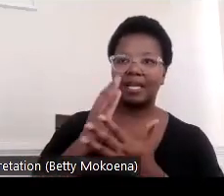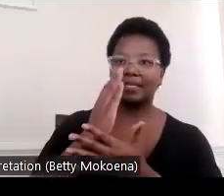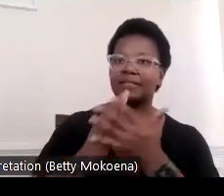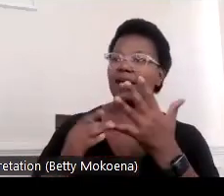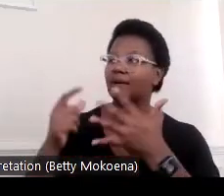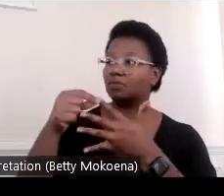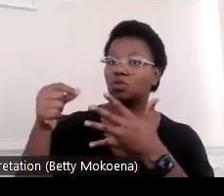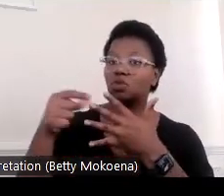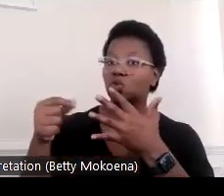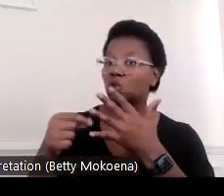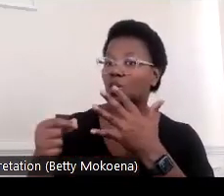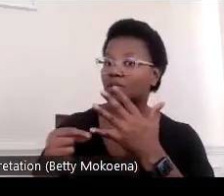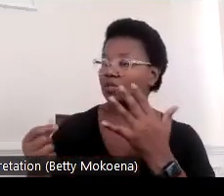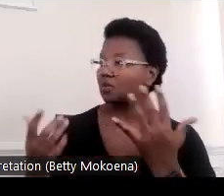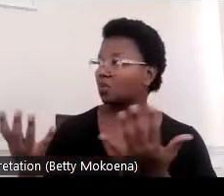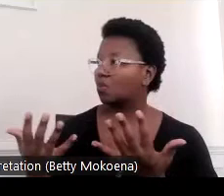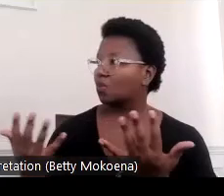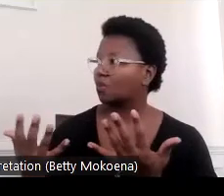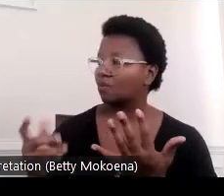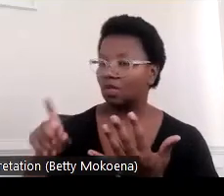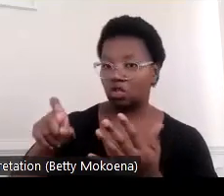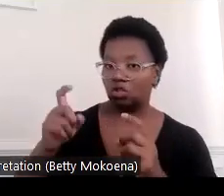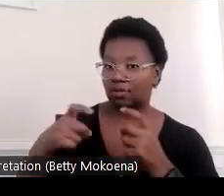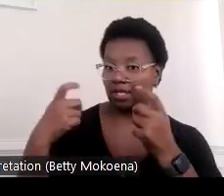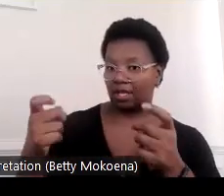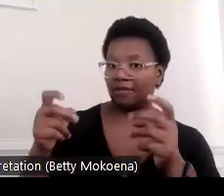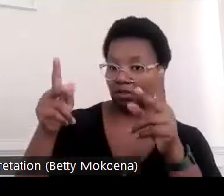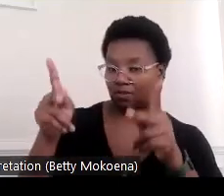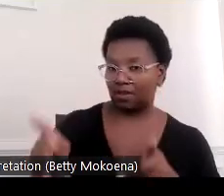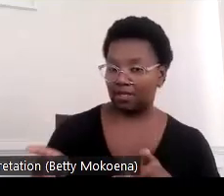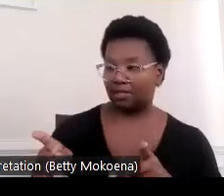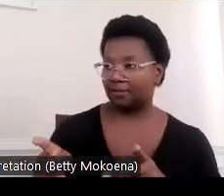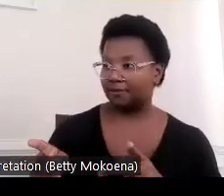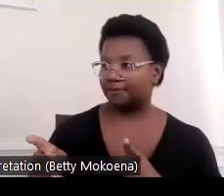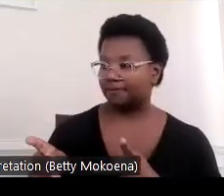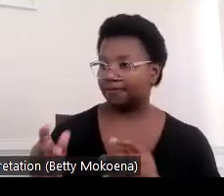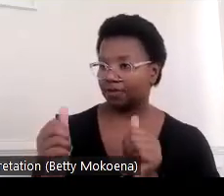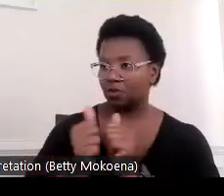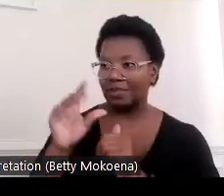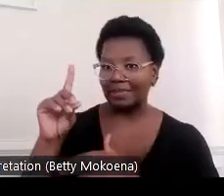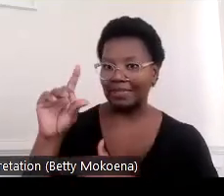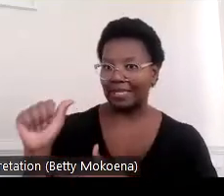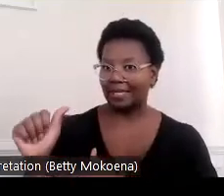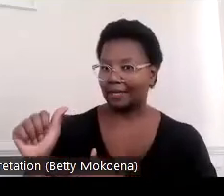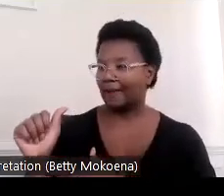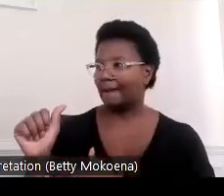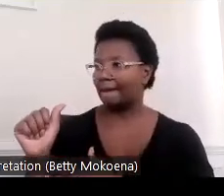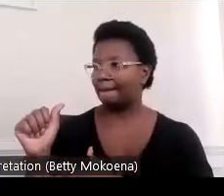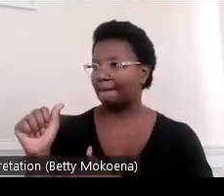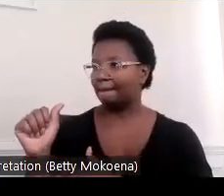algunas otras selecciones a que se le debería dar a esa persona con discapacidades